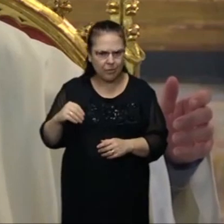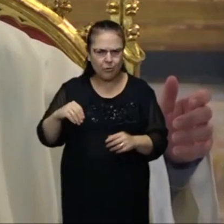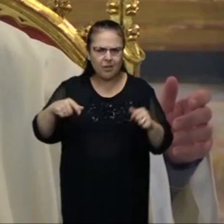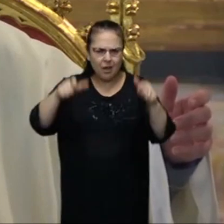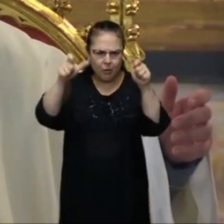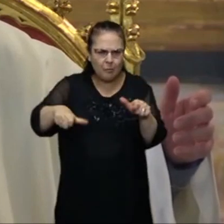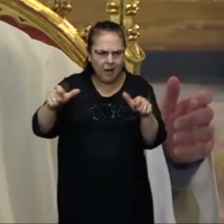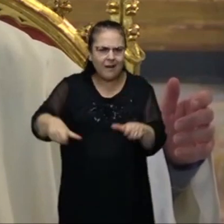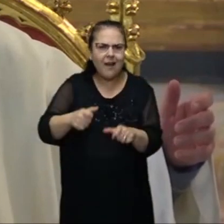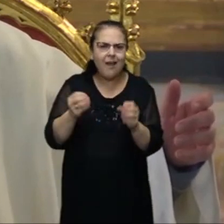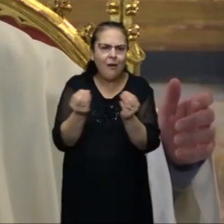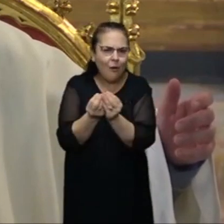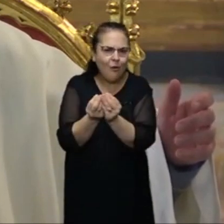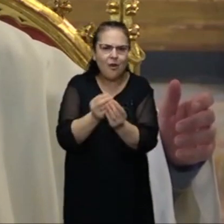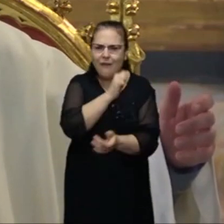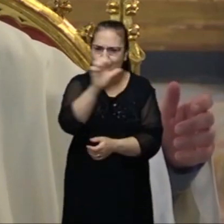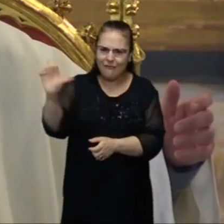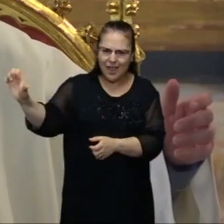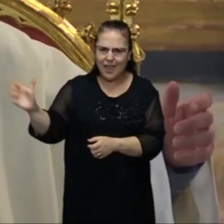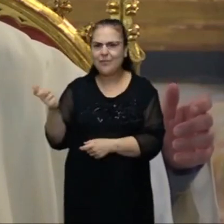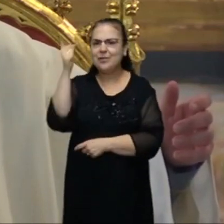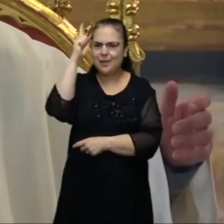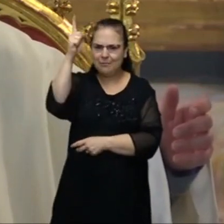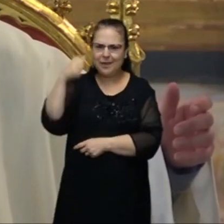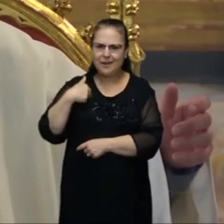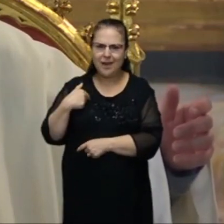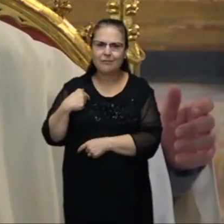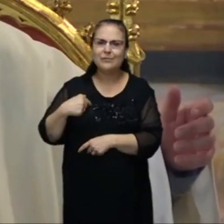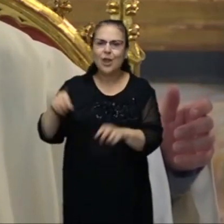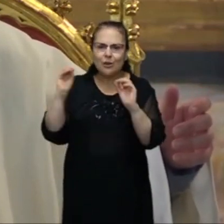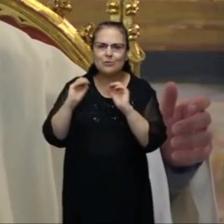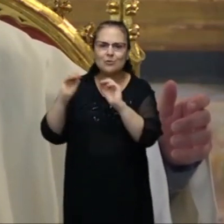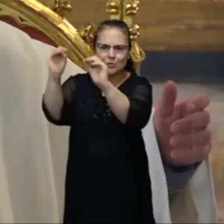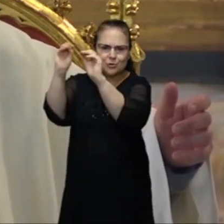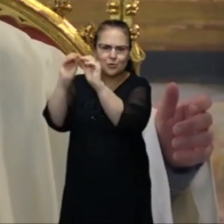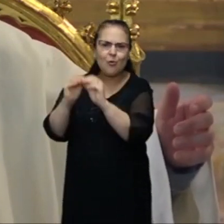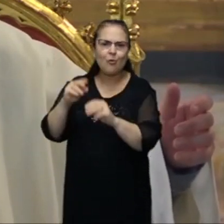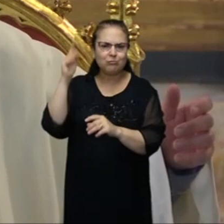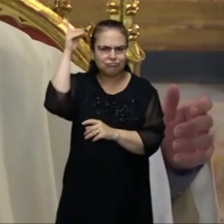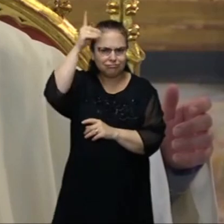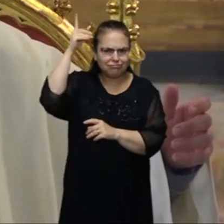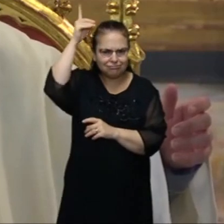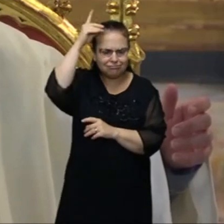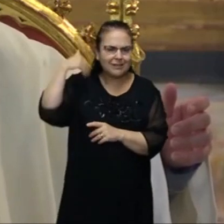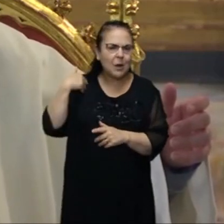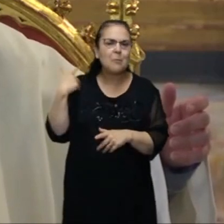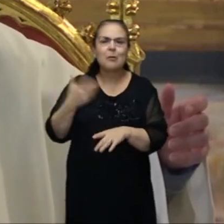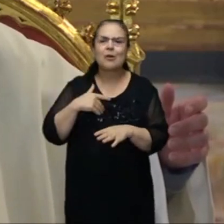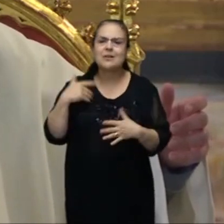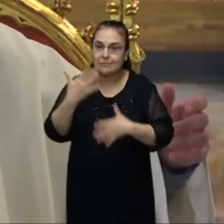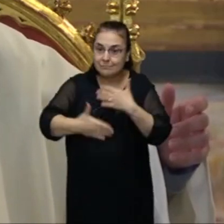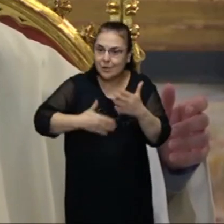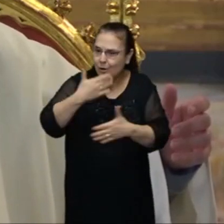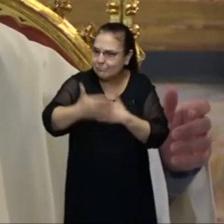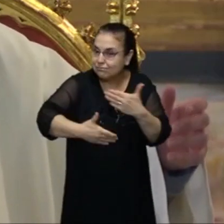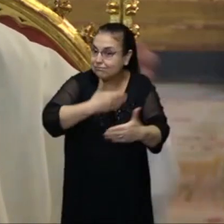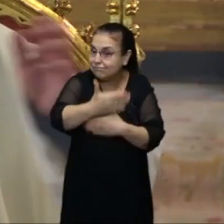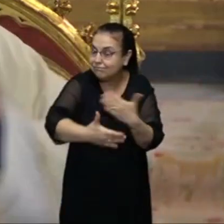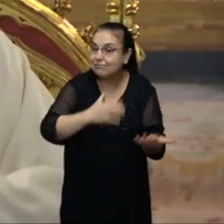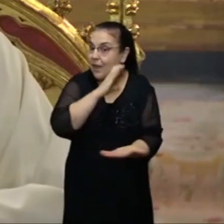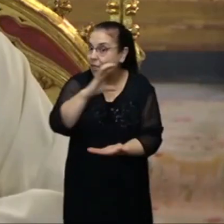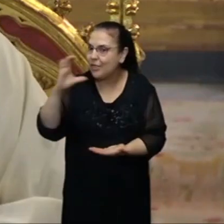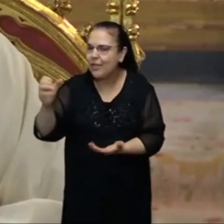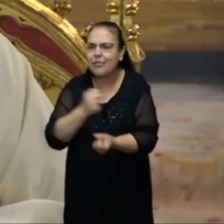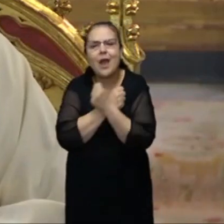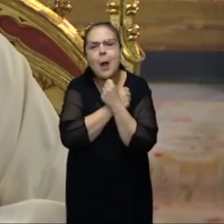divina, concédenos aceptar de tal modo el magisterio de su doctrina que a través del progreso de las ciencias lleguemos a conocerte y